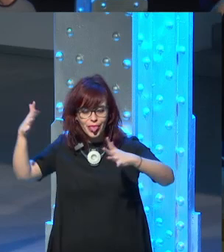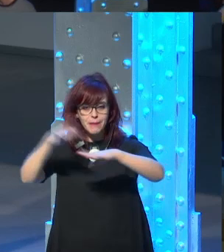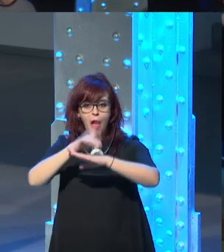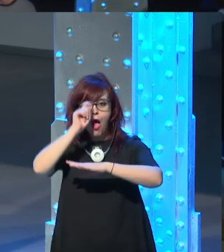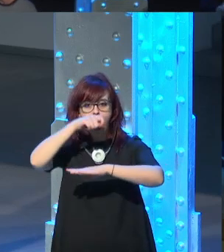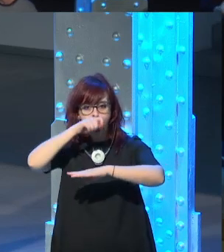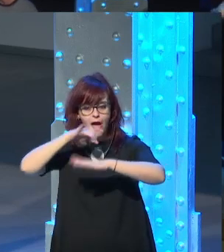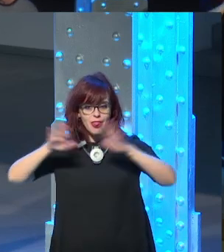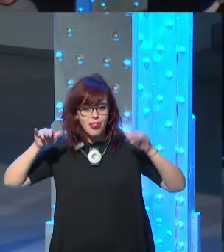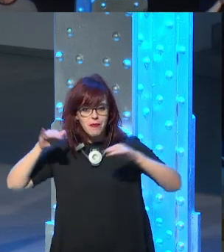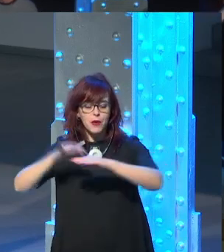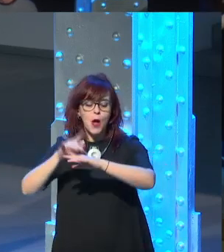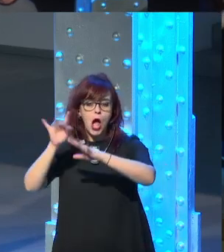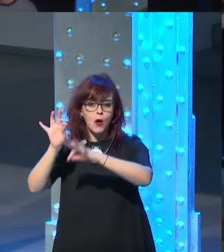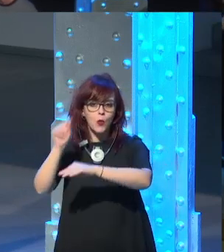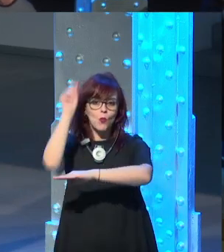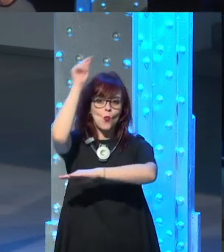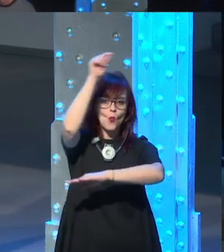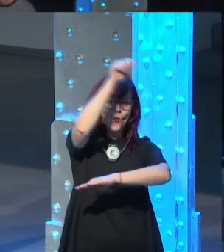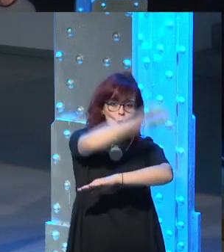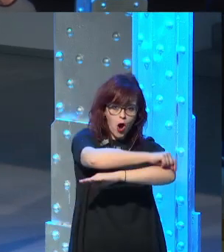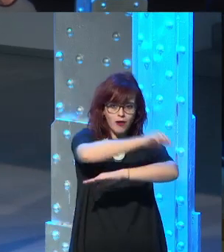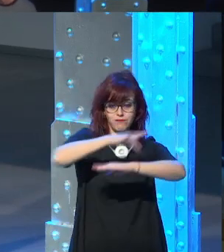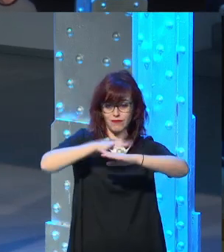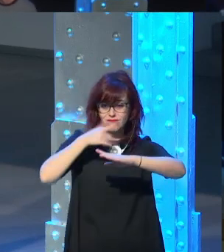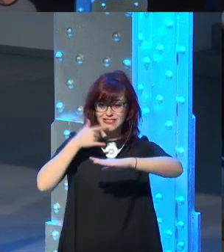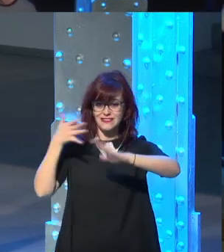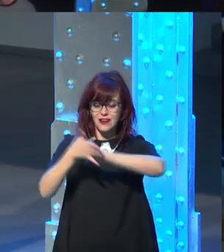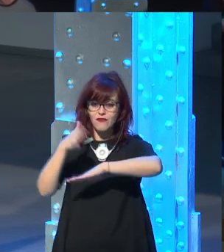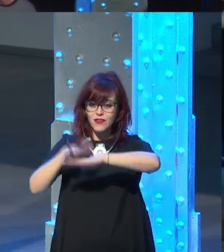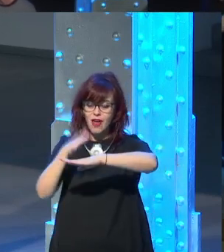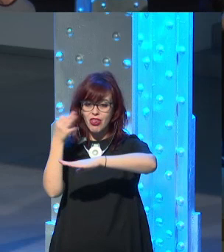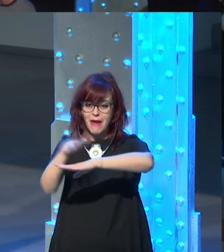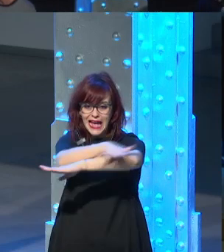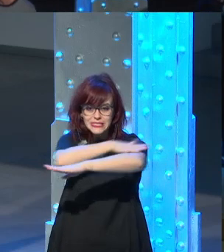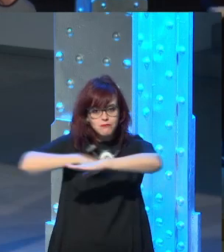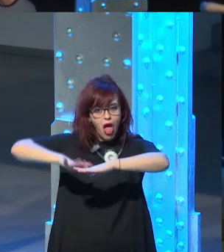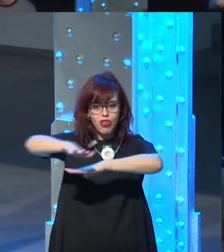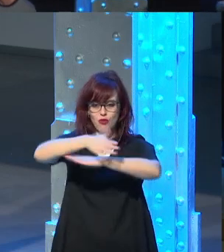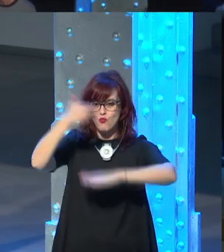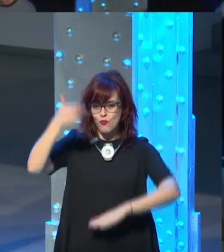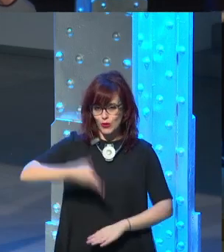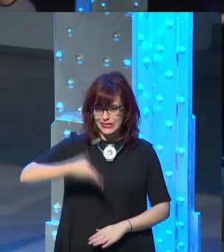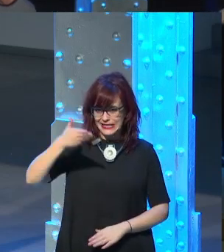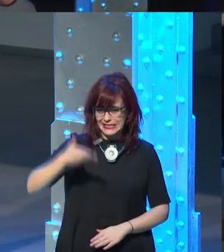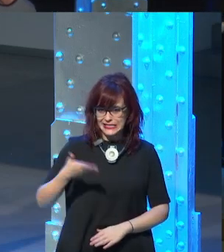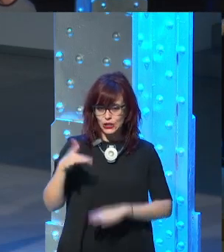de aves llevan las semillas a distintas partes del paisaje, entonces al final tiene una componente espacial muy importante,